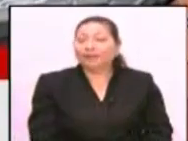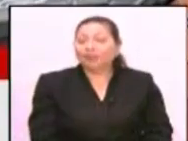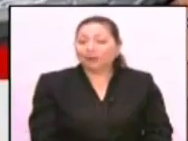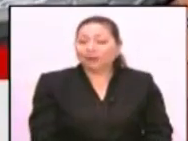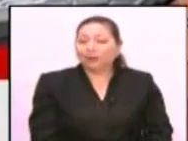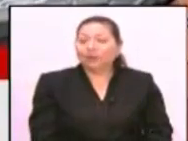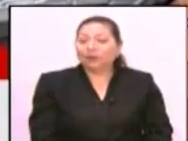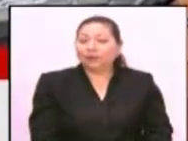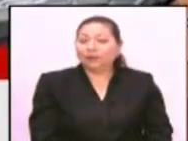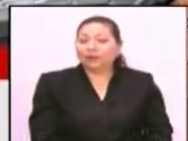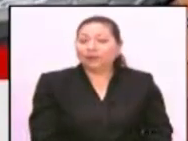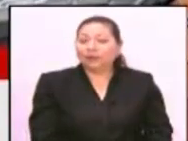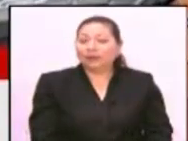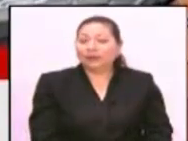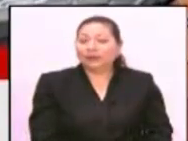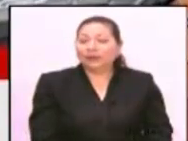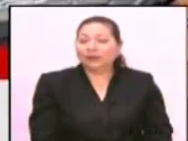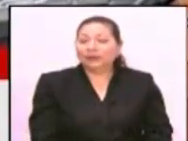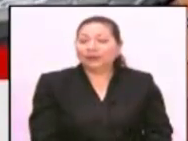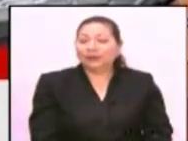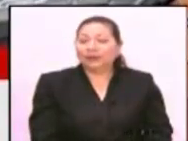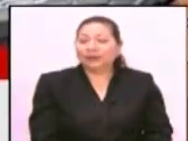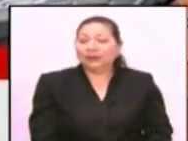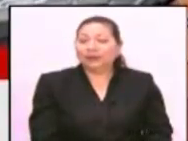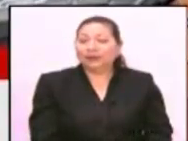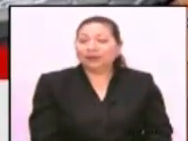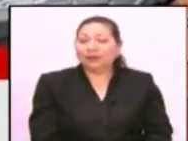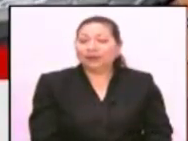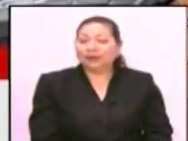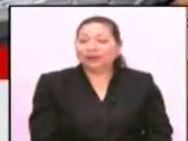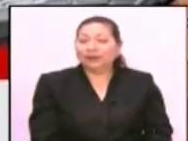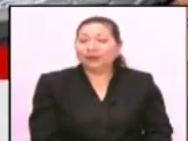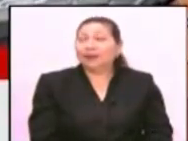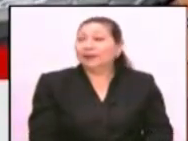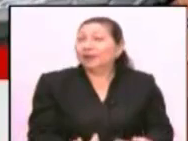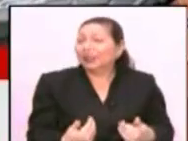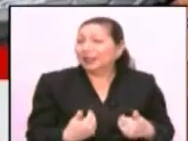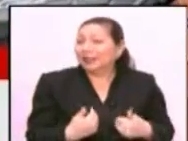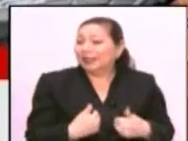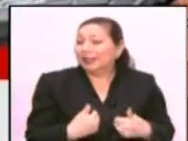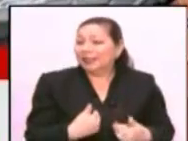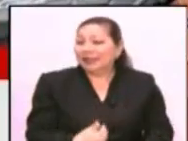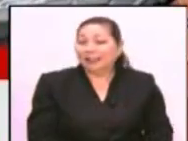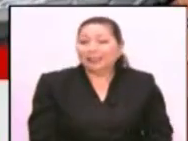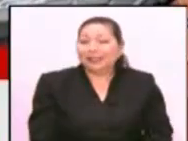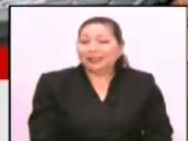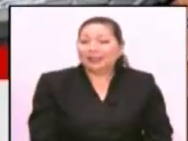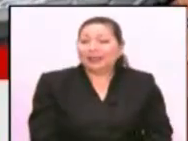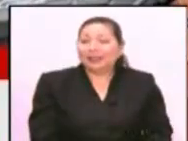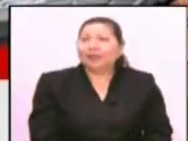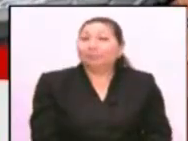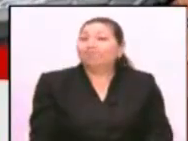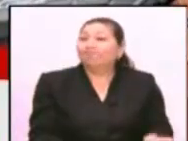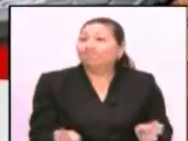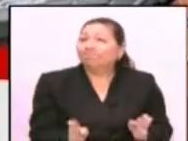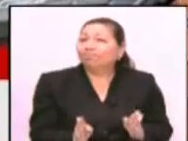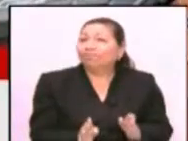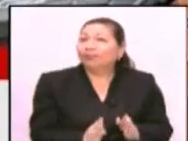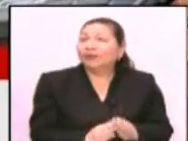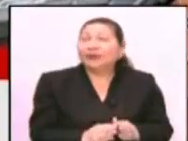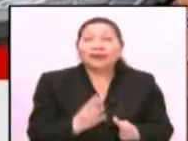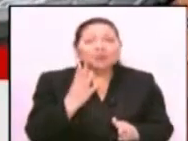Pasemos, por favor. Y lo que teníamos era un conjunto